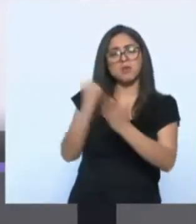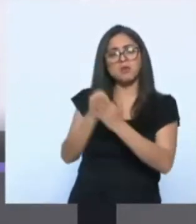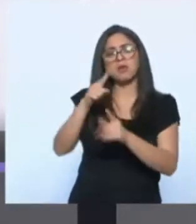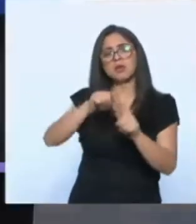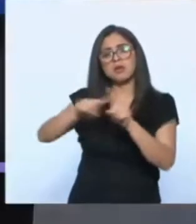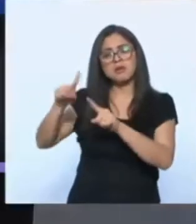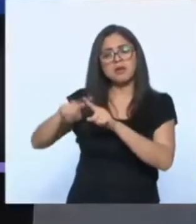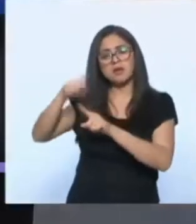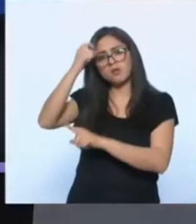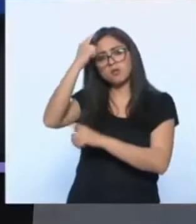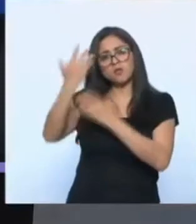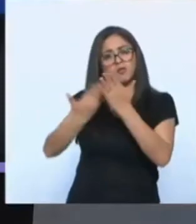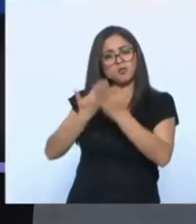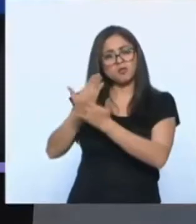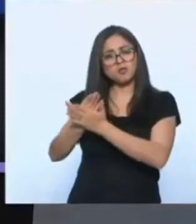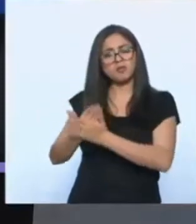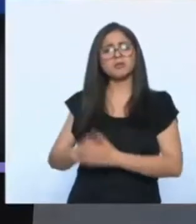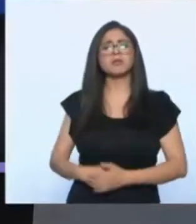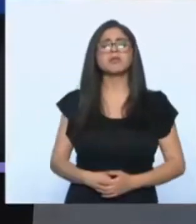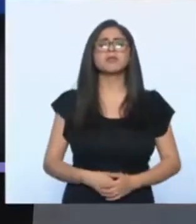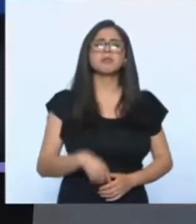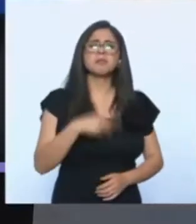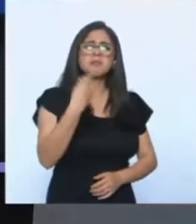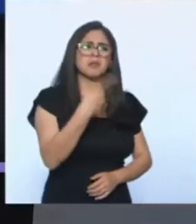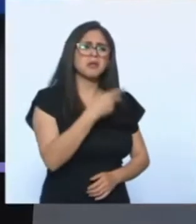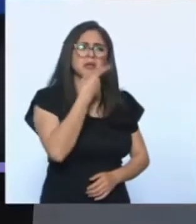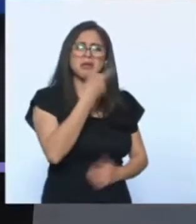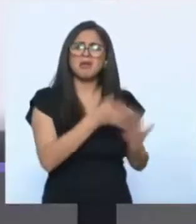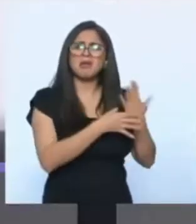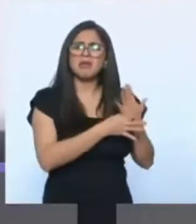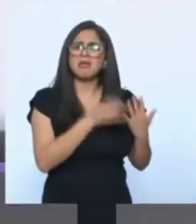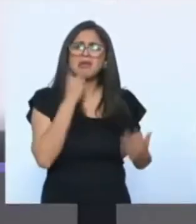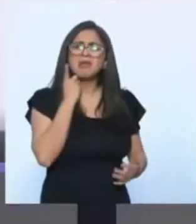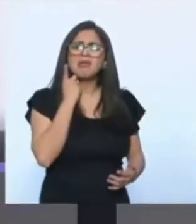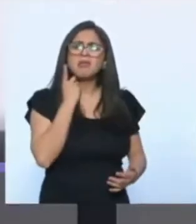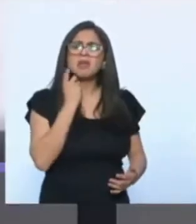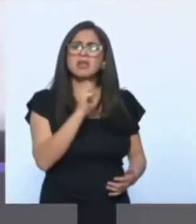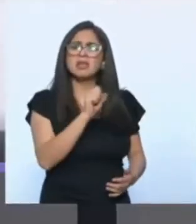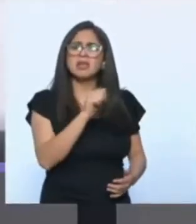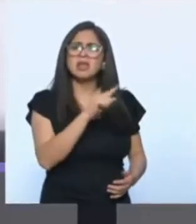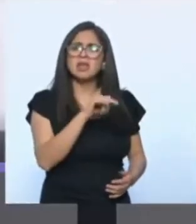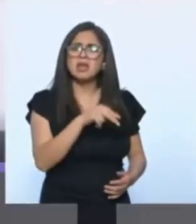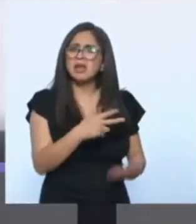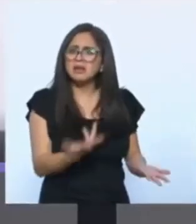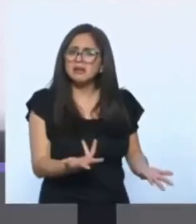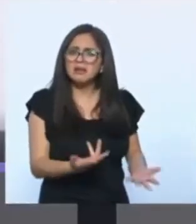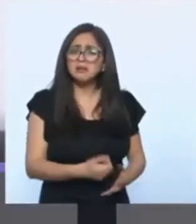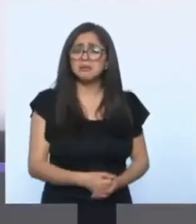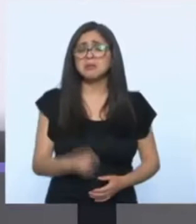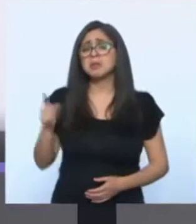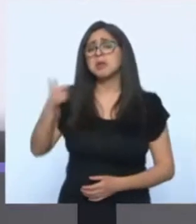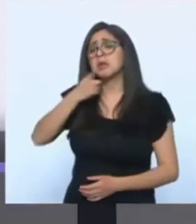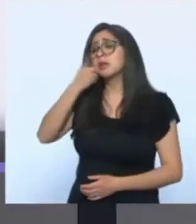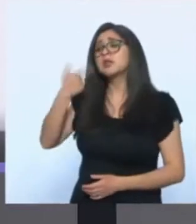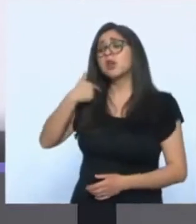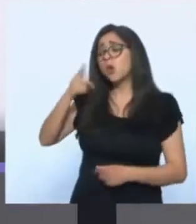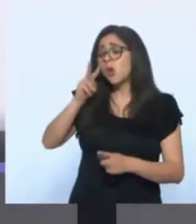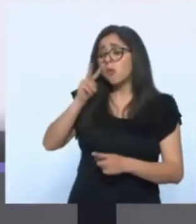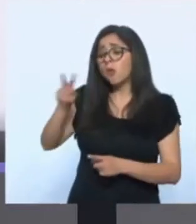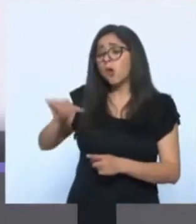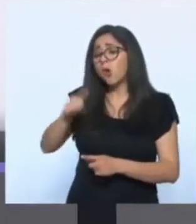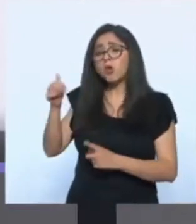qué argumenta este diputado Santillán? ¿Qué les dice? Pues que está viendo otros temas y que está sacando otros temas y